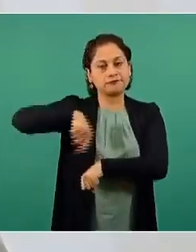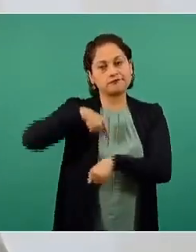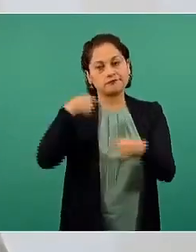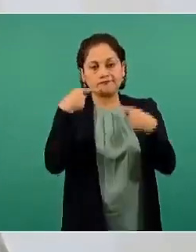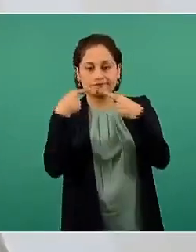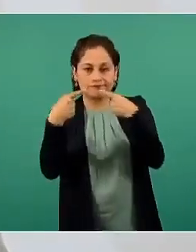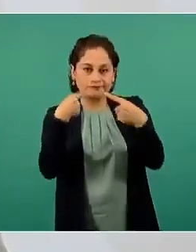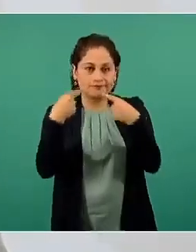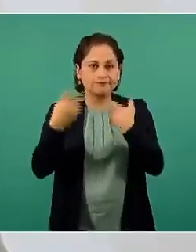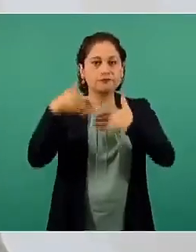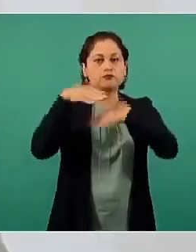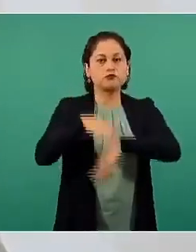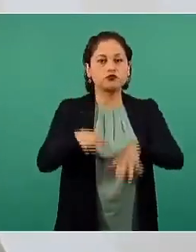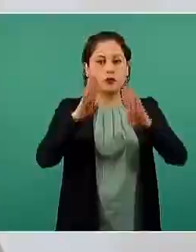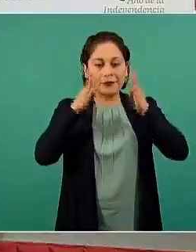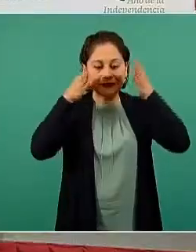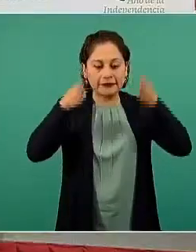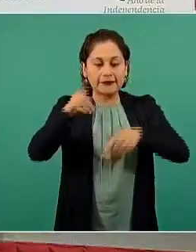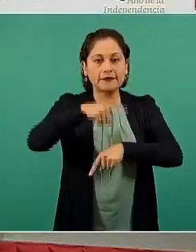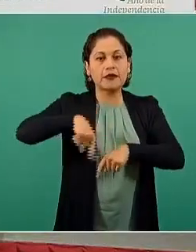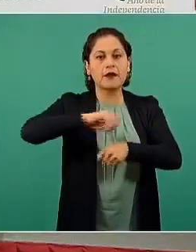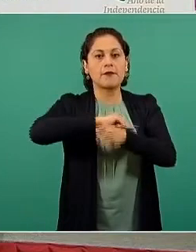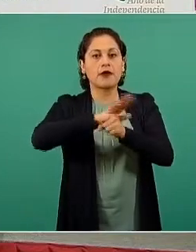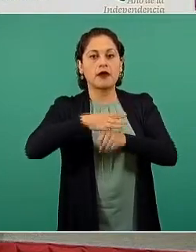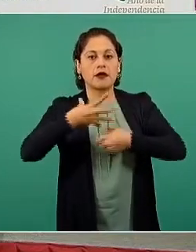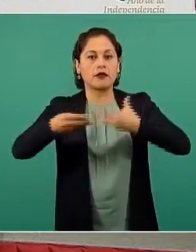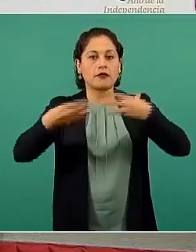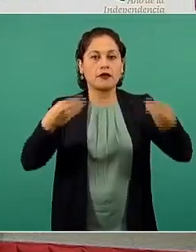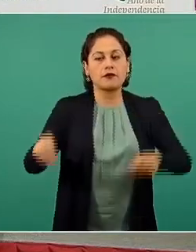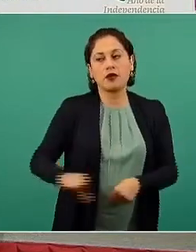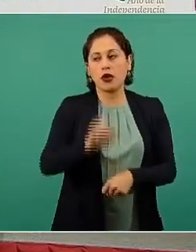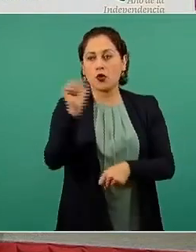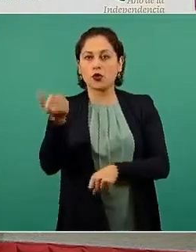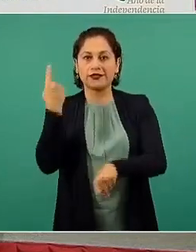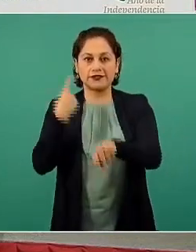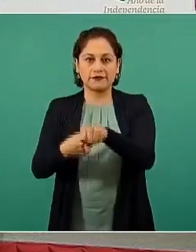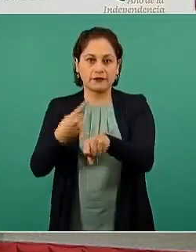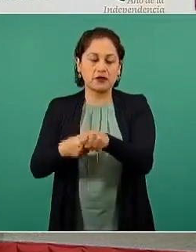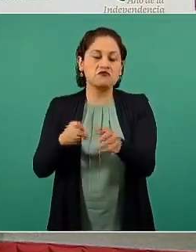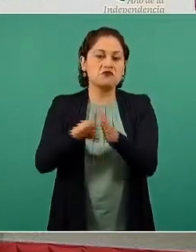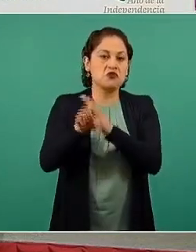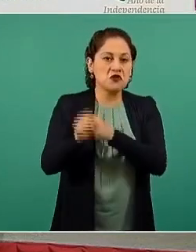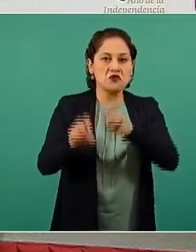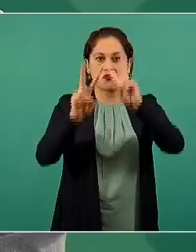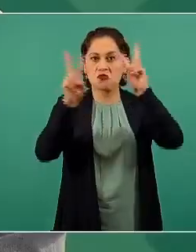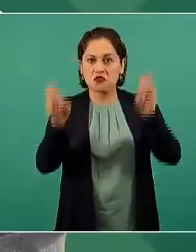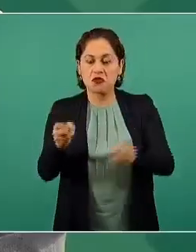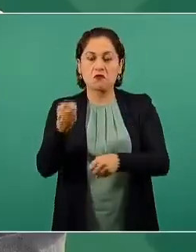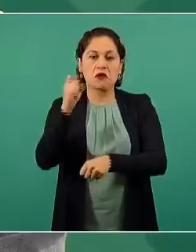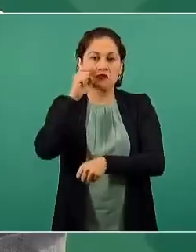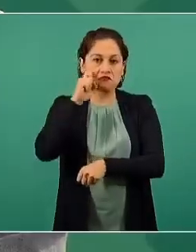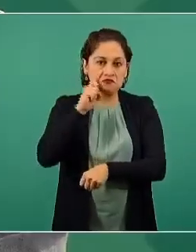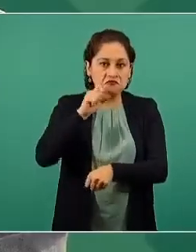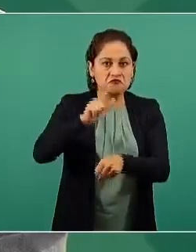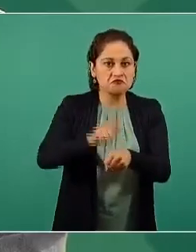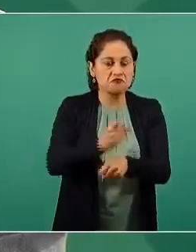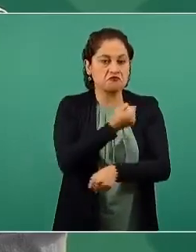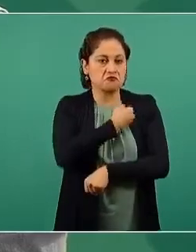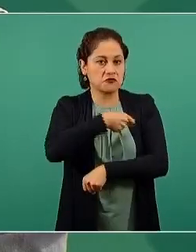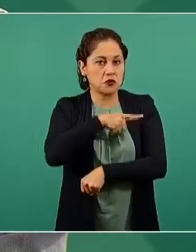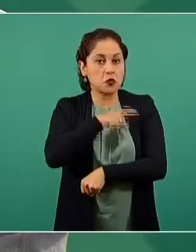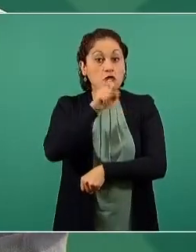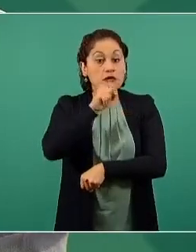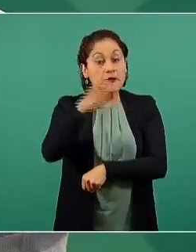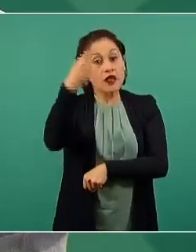COVID-19, el abordaje de enfermedades crónicas no transmisibles, salud sexual y reproductiva, todo lo que es salud mental,